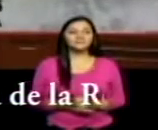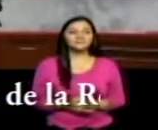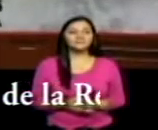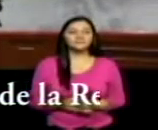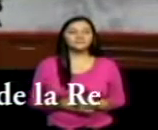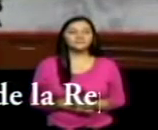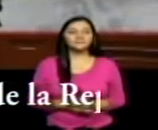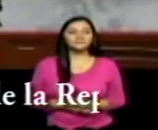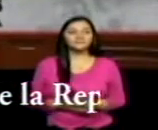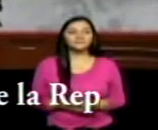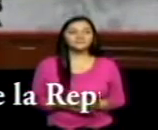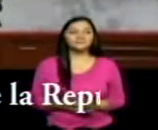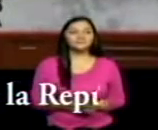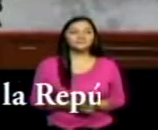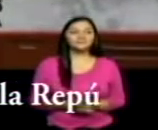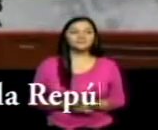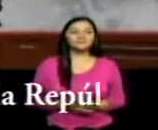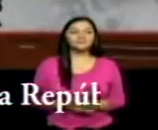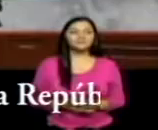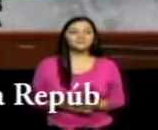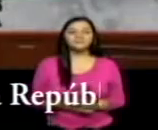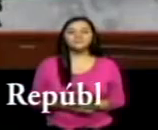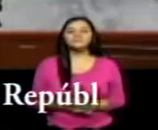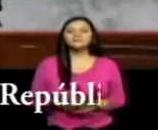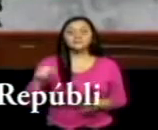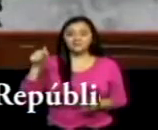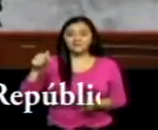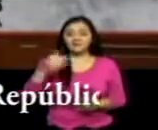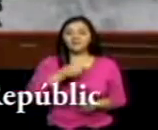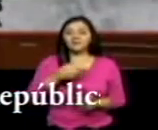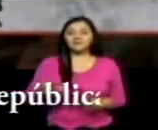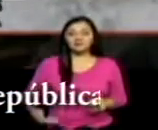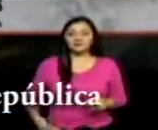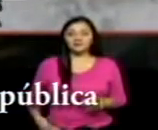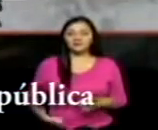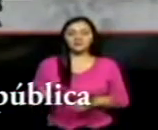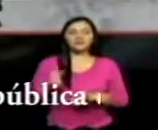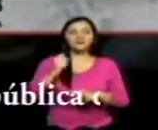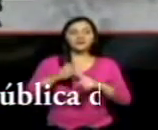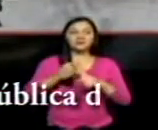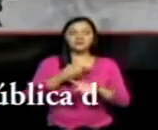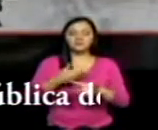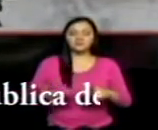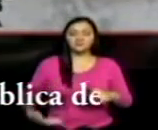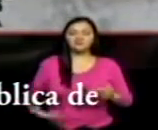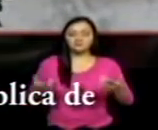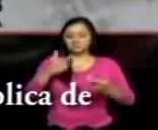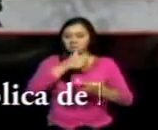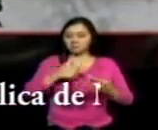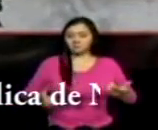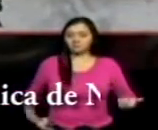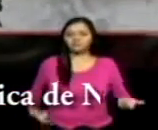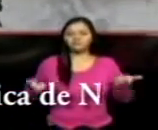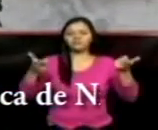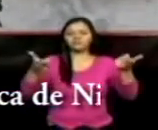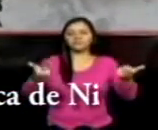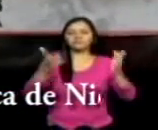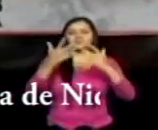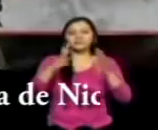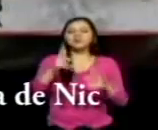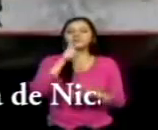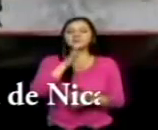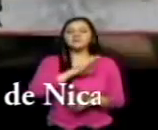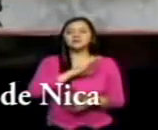El oficial mayor hace entrega de la banda presidencial a Luz Salgado. Esta será colocada en algunos minutos más a Pedro Pablo